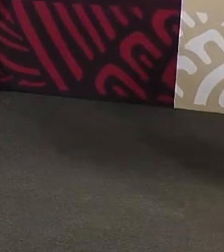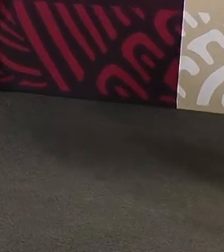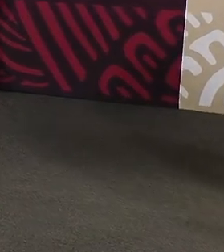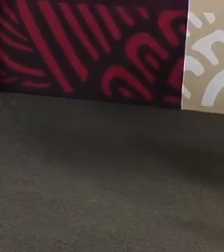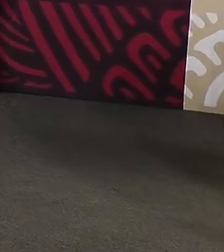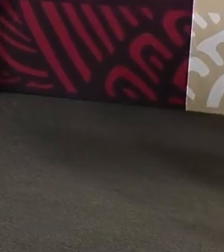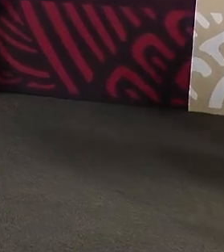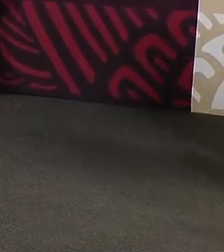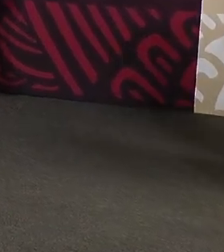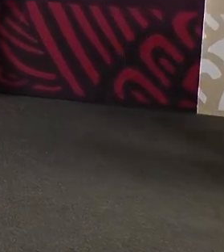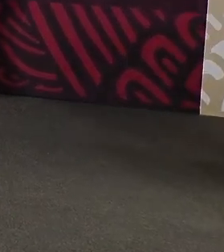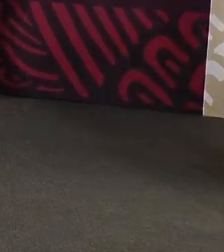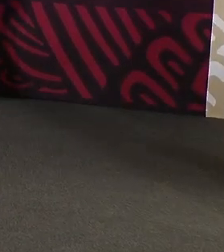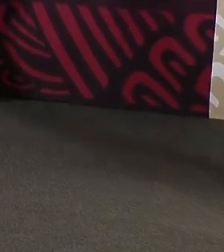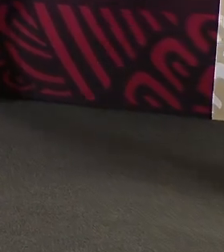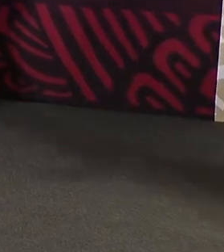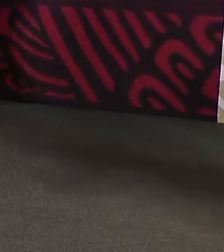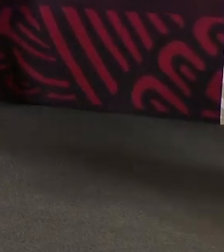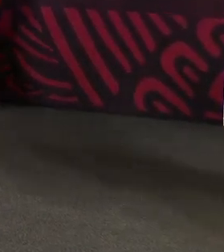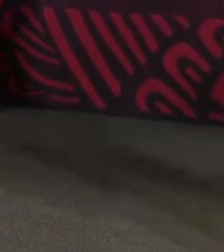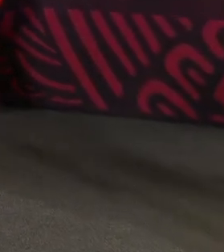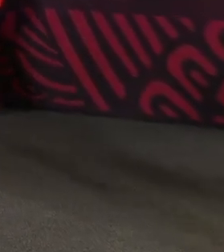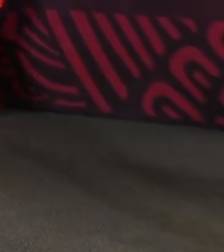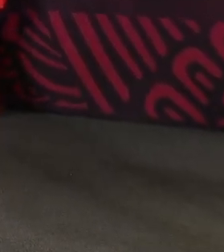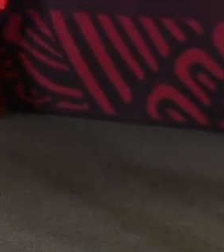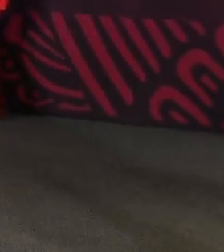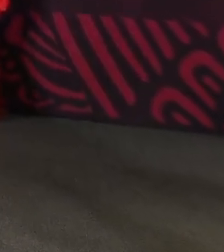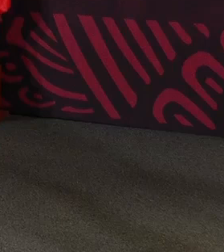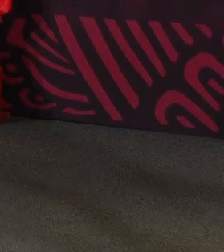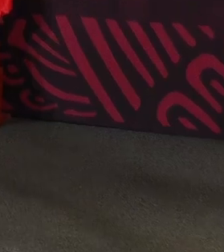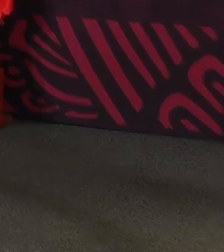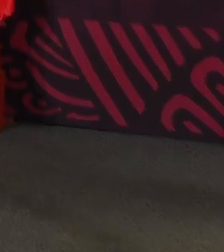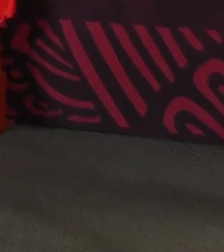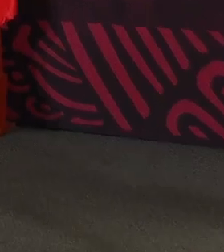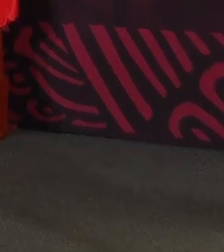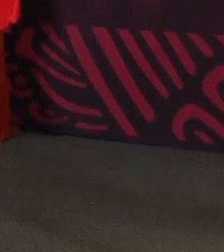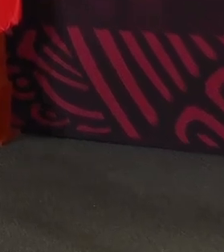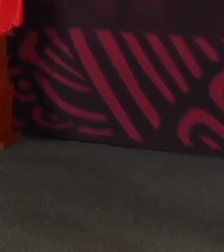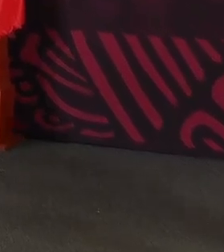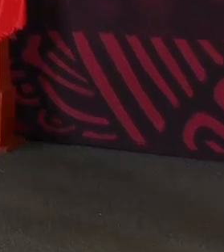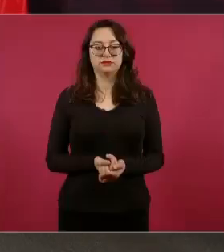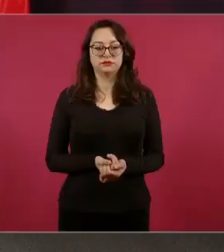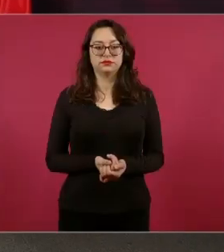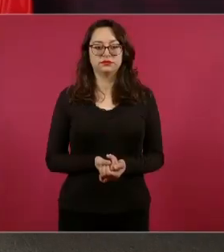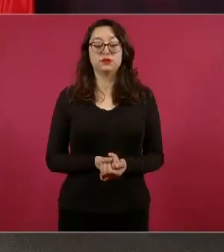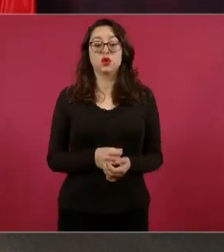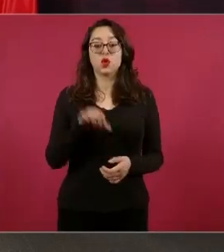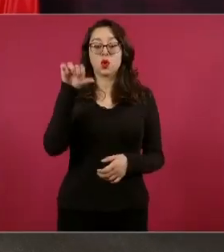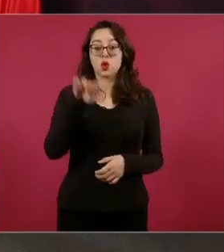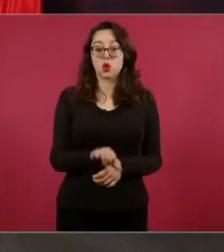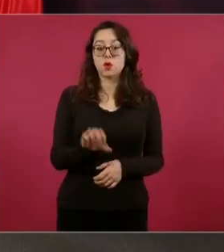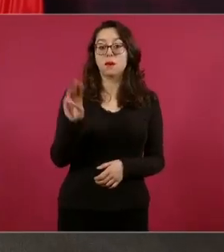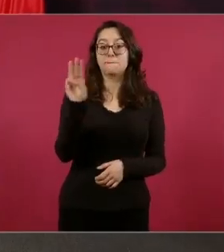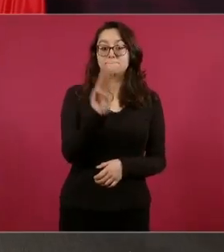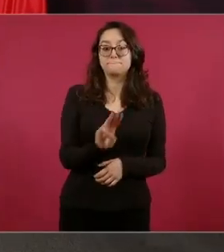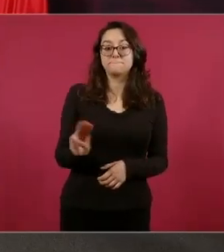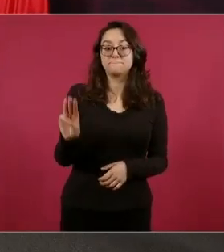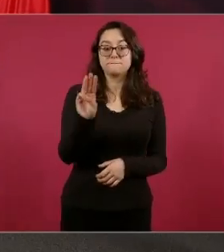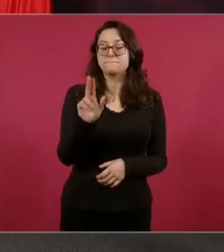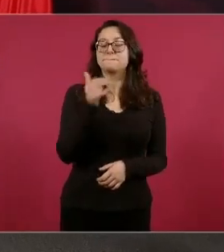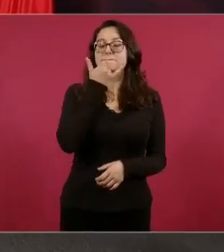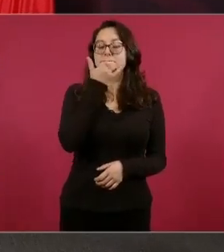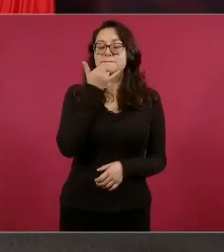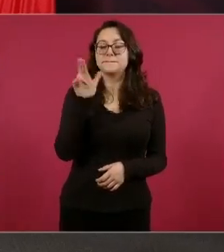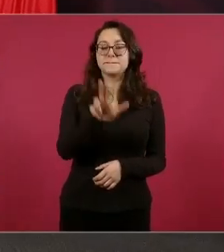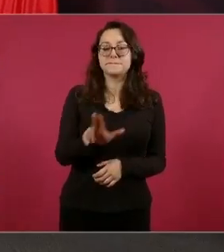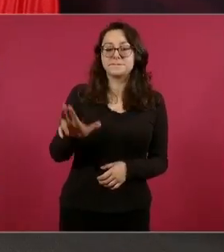Pues vamos a informar hoy martes, como lo hacemos cada 15 días, sobre